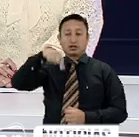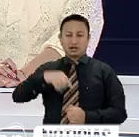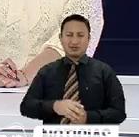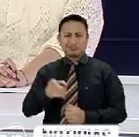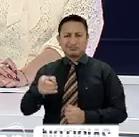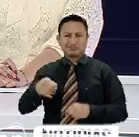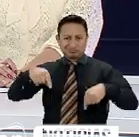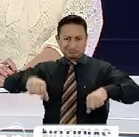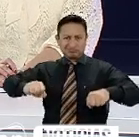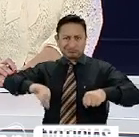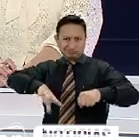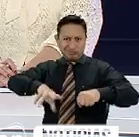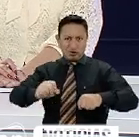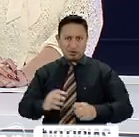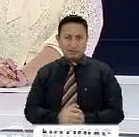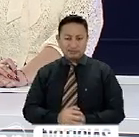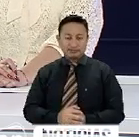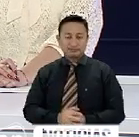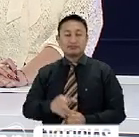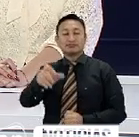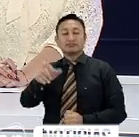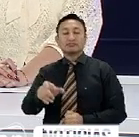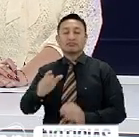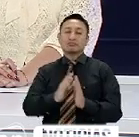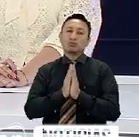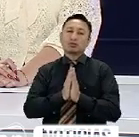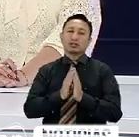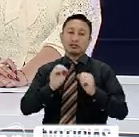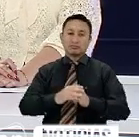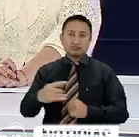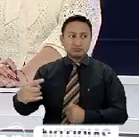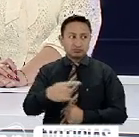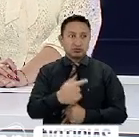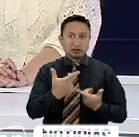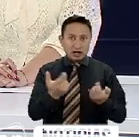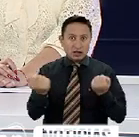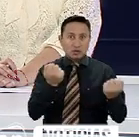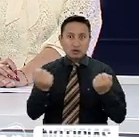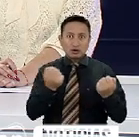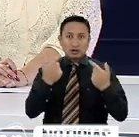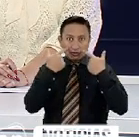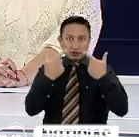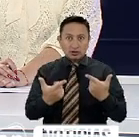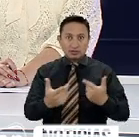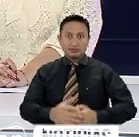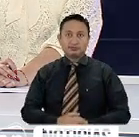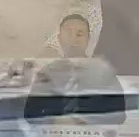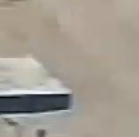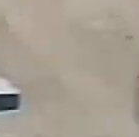este tipo de vehículos. Los moradores piden que se ejecuten los controles pertinentes.